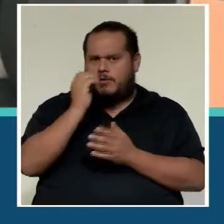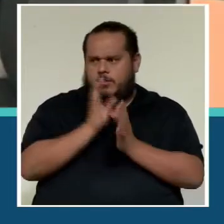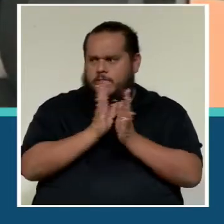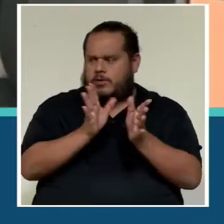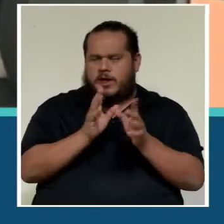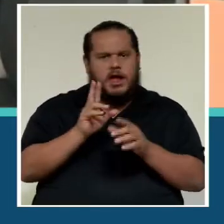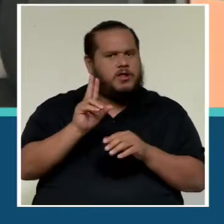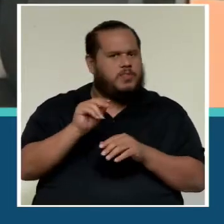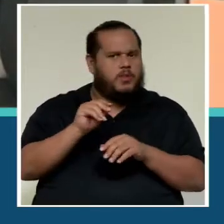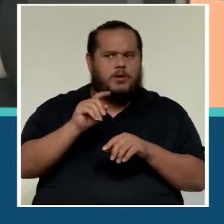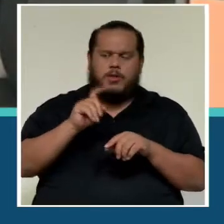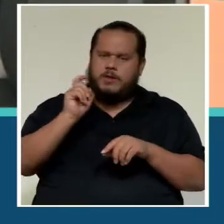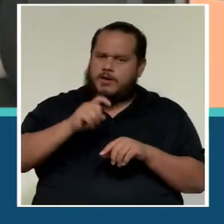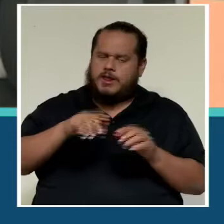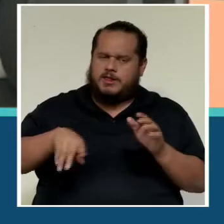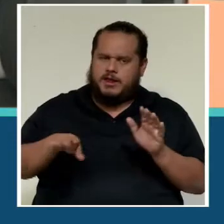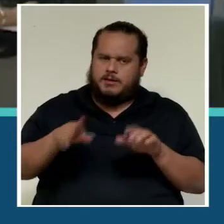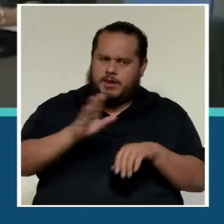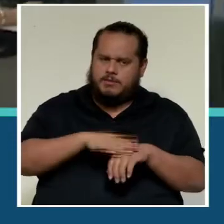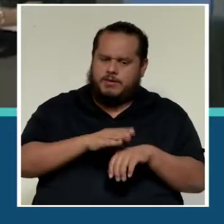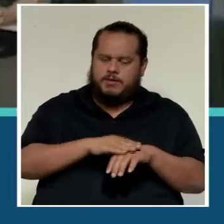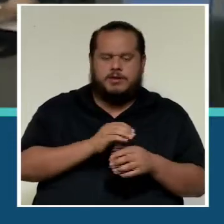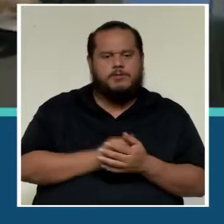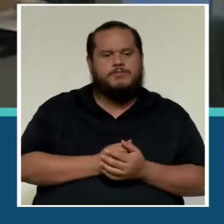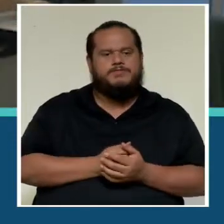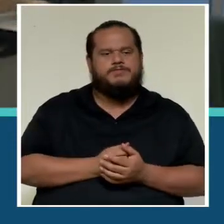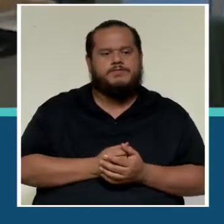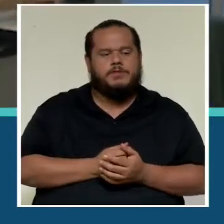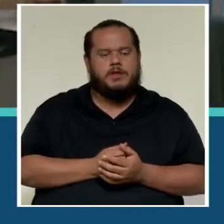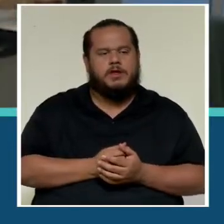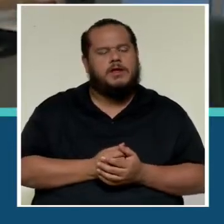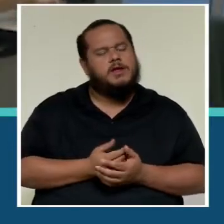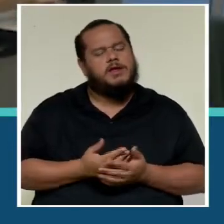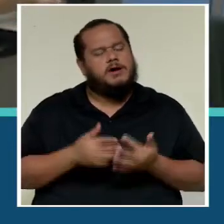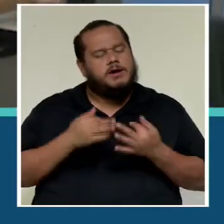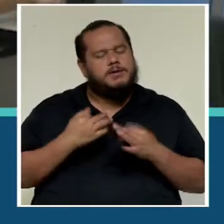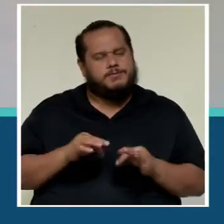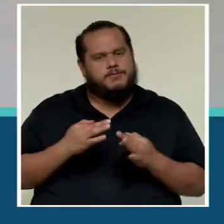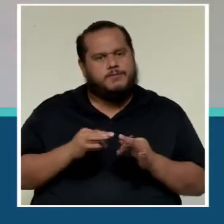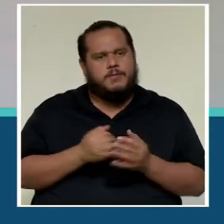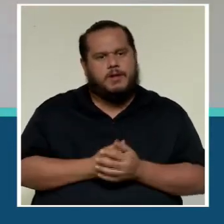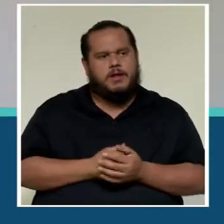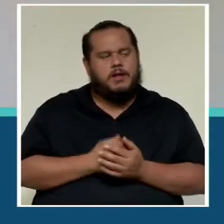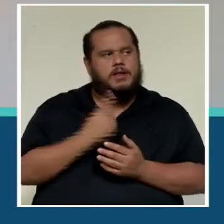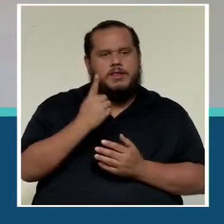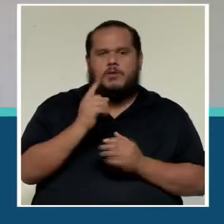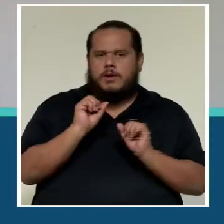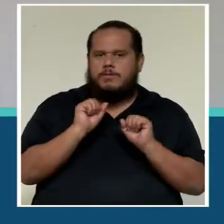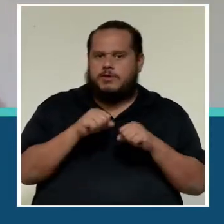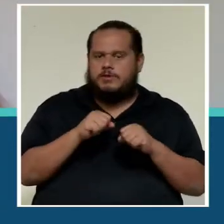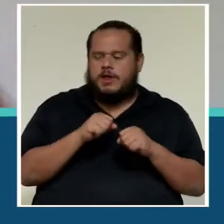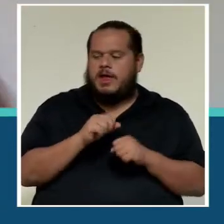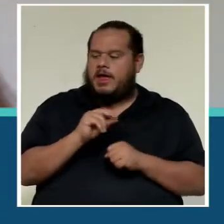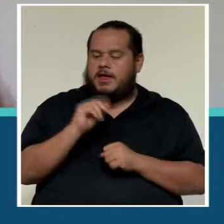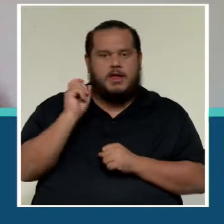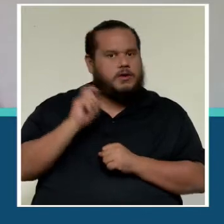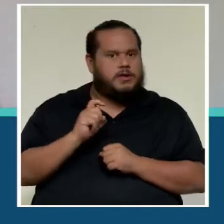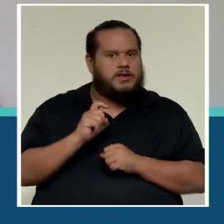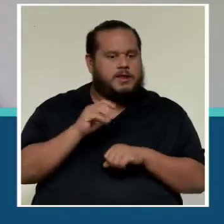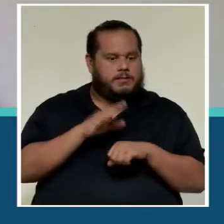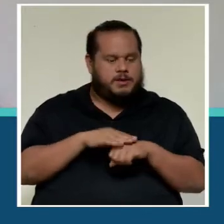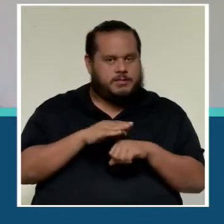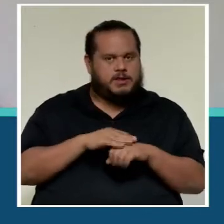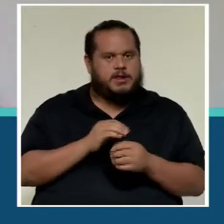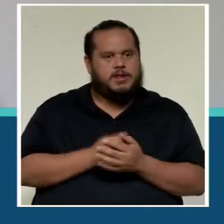ser permitido. Estamos advirtiendo que se trata de una posibilidad que no debe ser